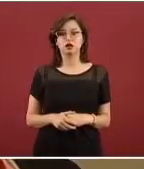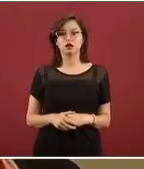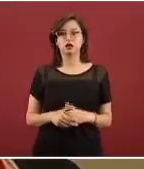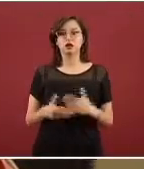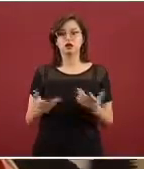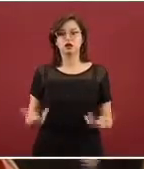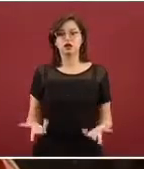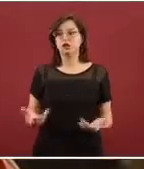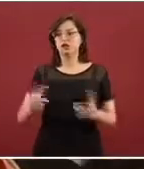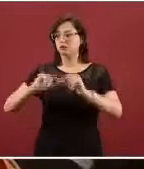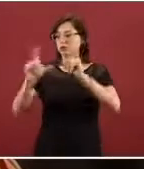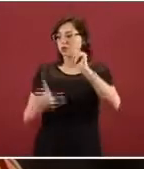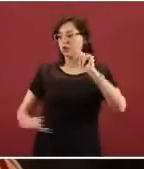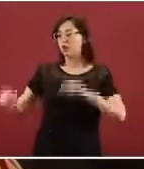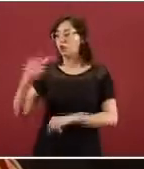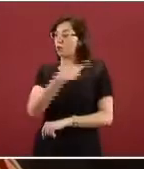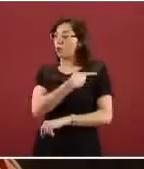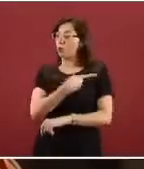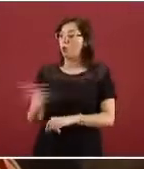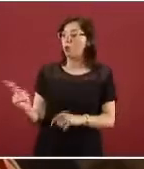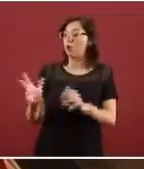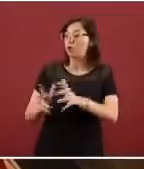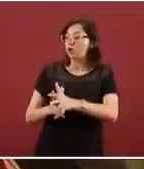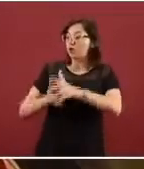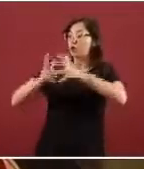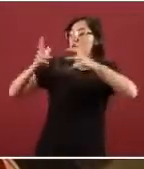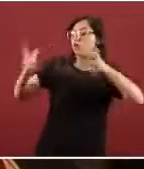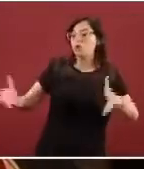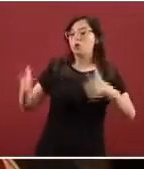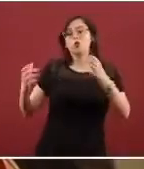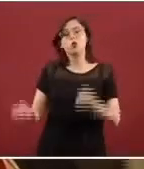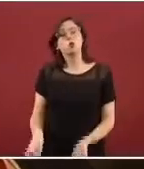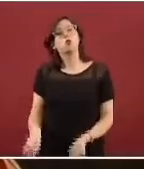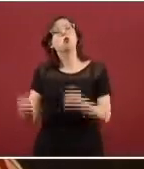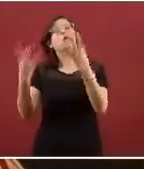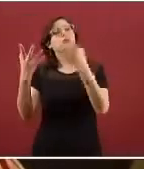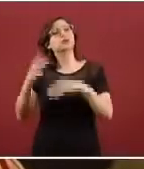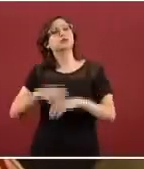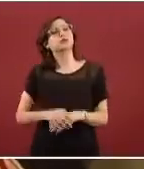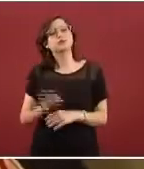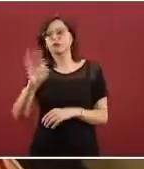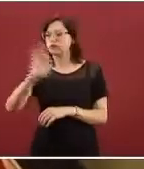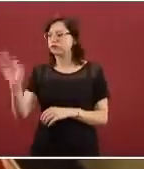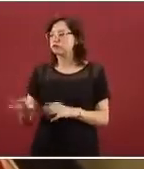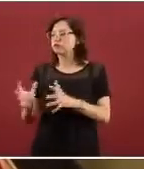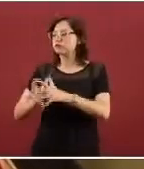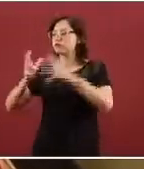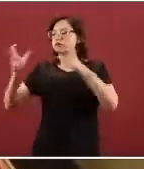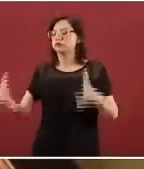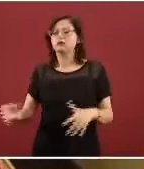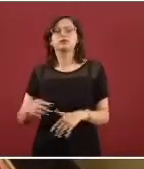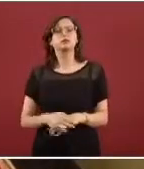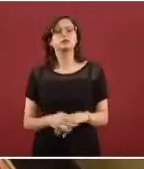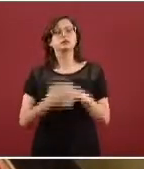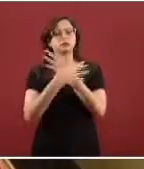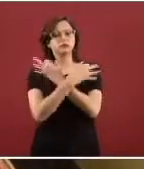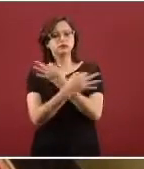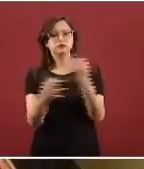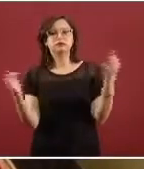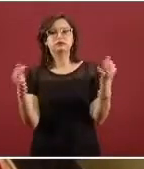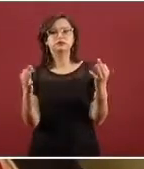la pobreza de México? Uno. Y dos, con esta declaratoria, ¿cuál sería